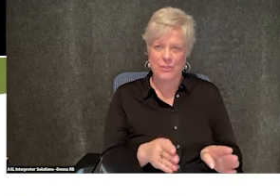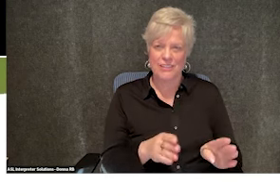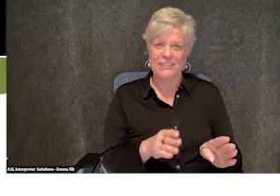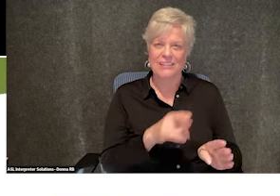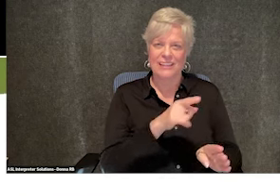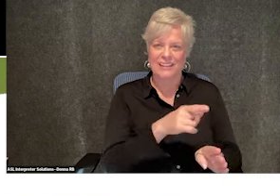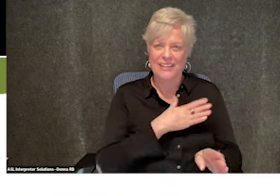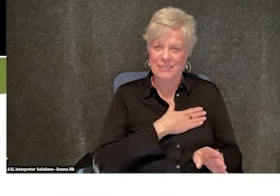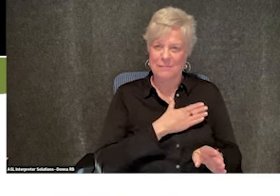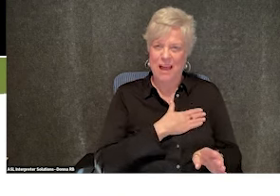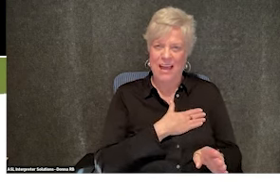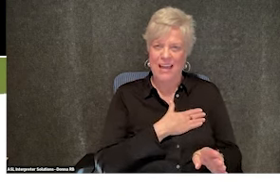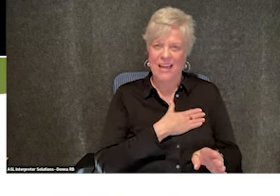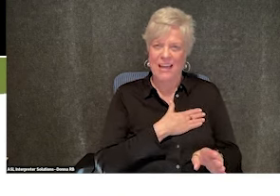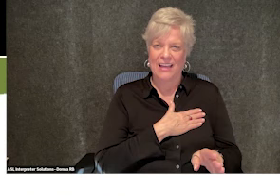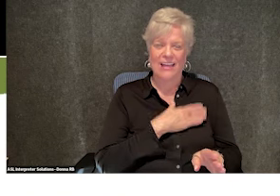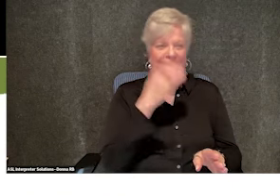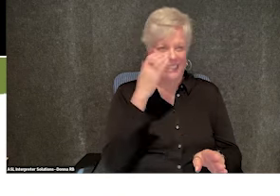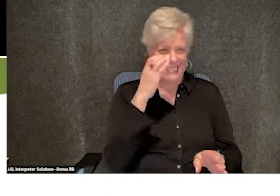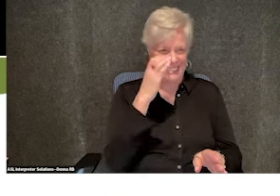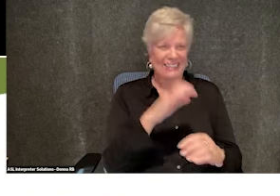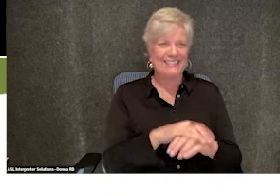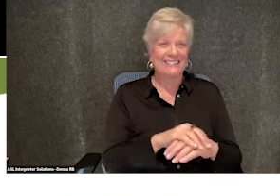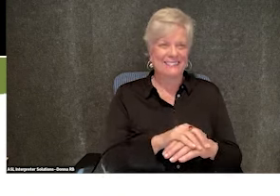hay mi tío con el saco de